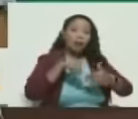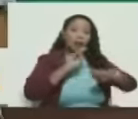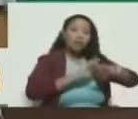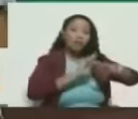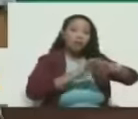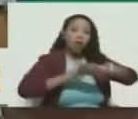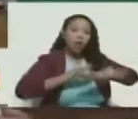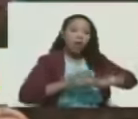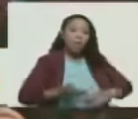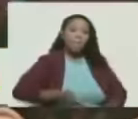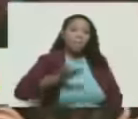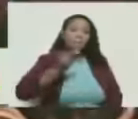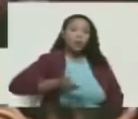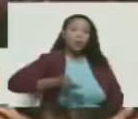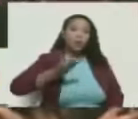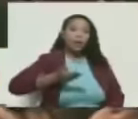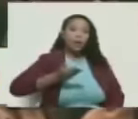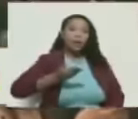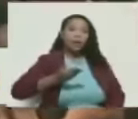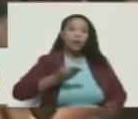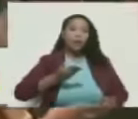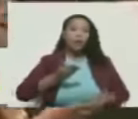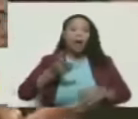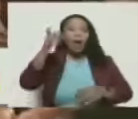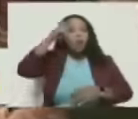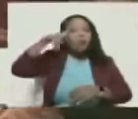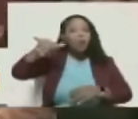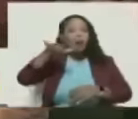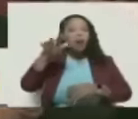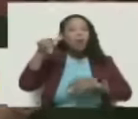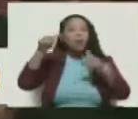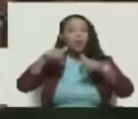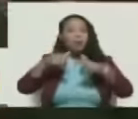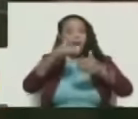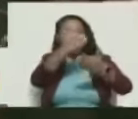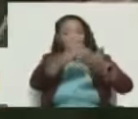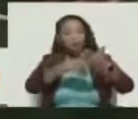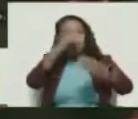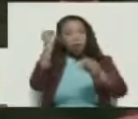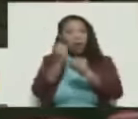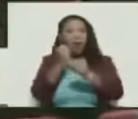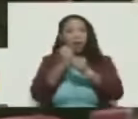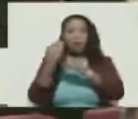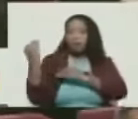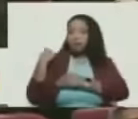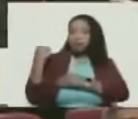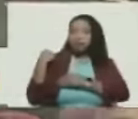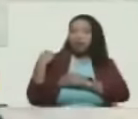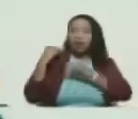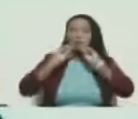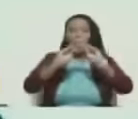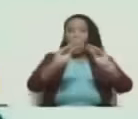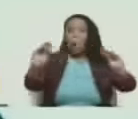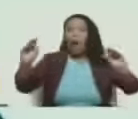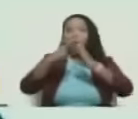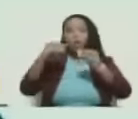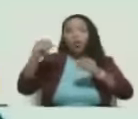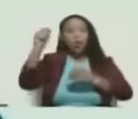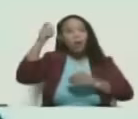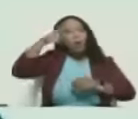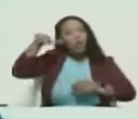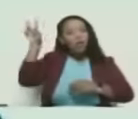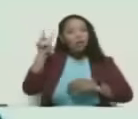este importante anuncio a todo nuestro país de esta agenda que nos convoca a todos y a todas. Es momento